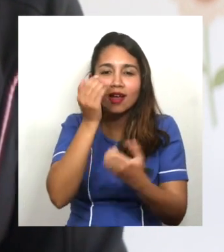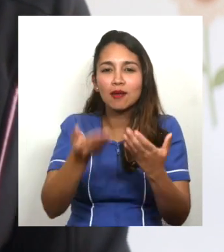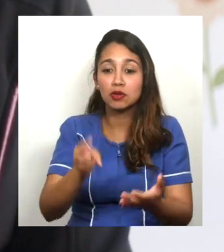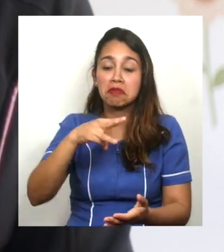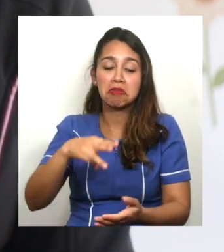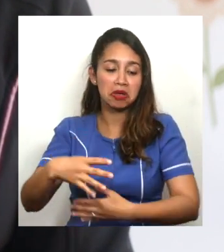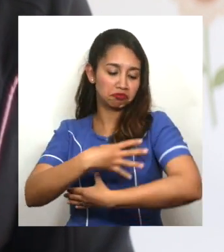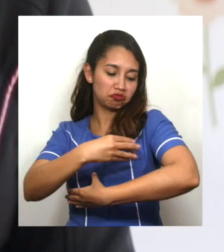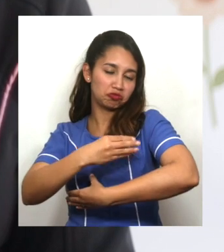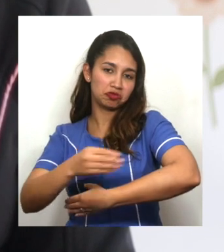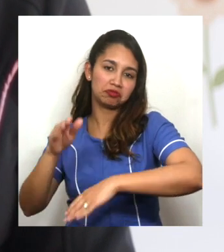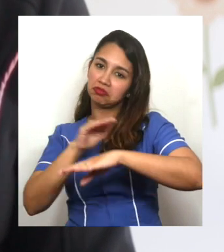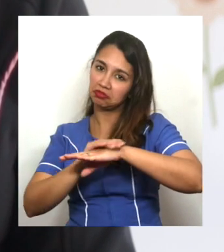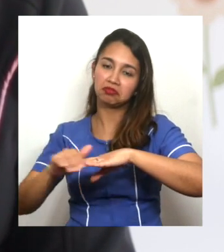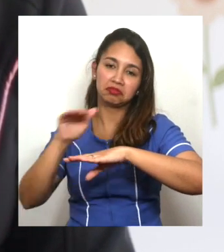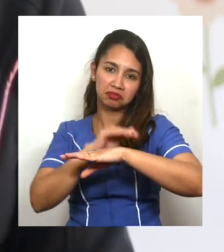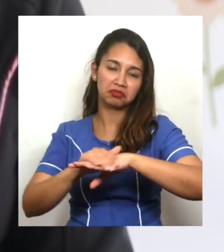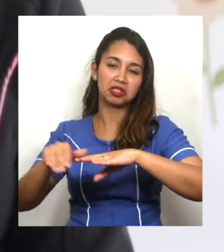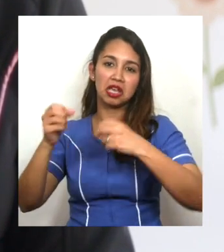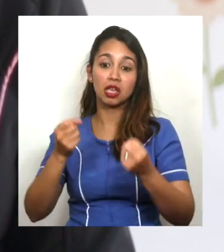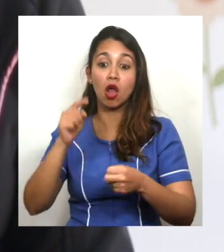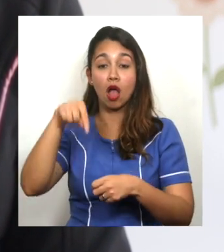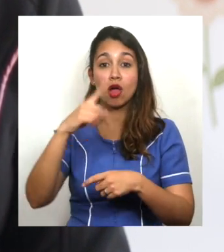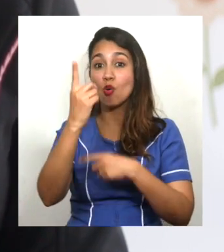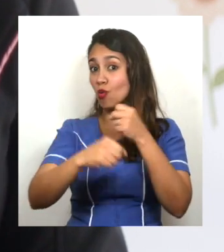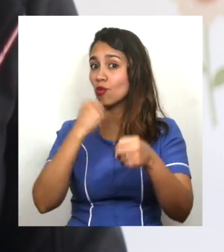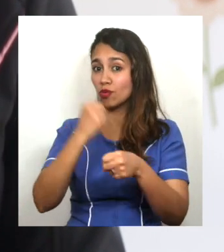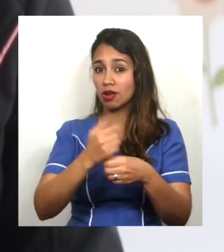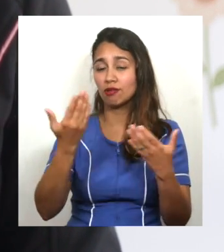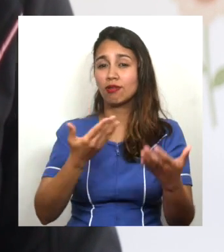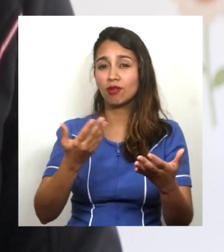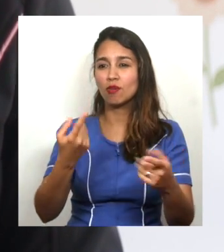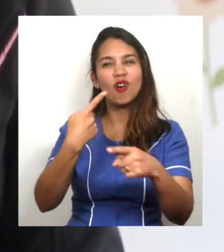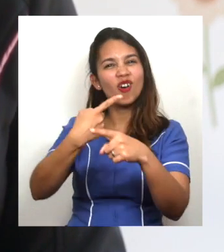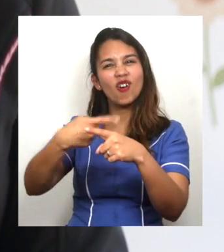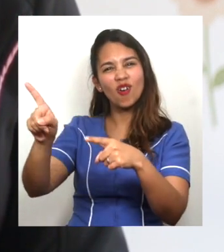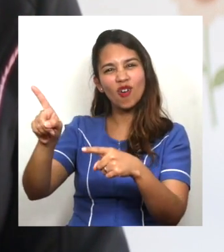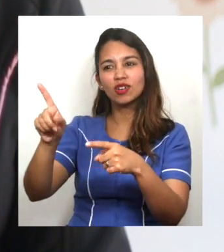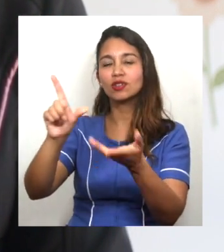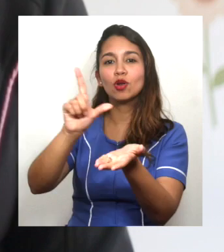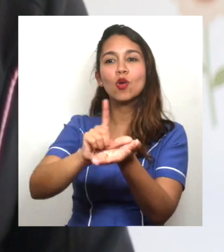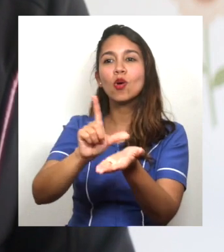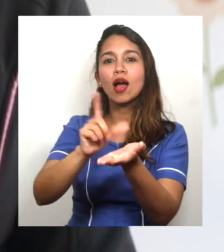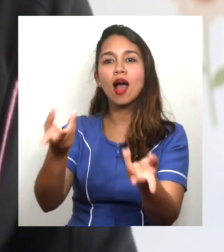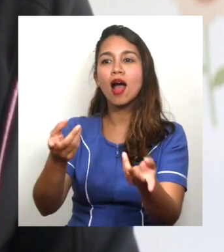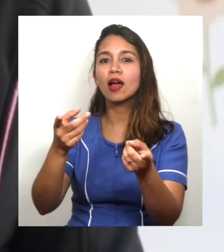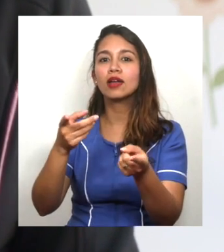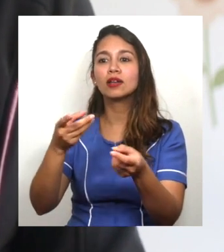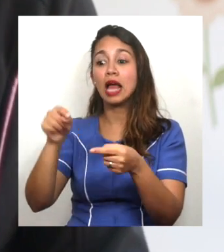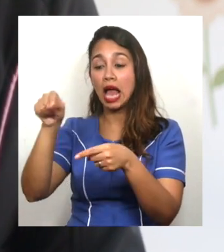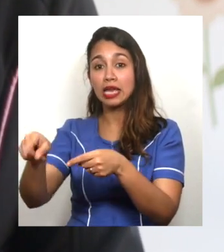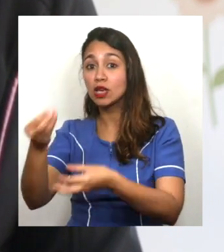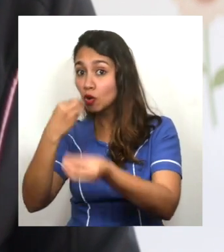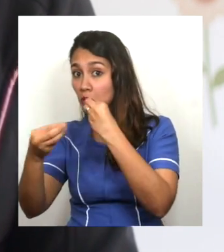amoroso para que las madres puedan amamantar tranquilamente. Además, desde hace 1 año tenemos un convenio con los restaurantes de la